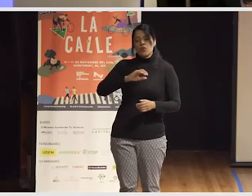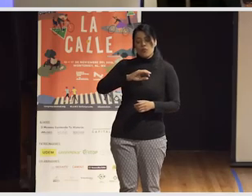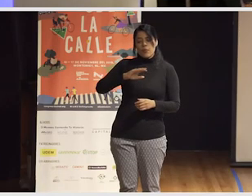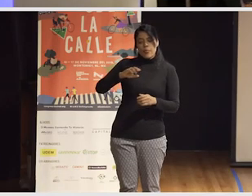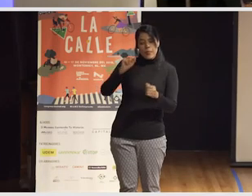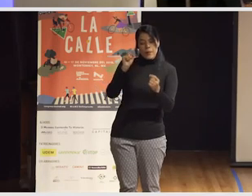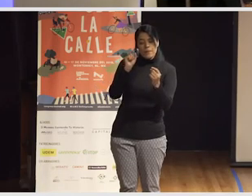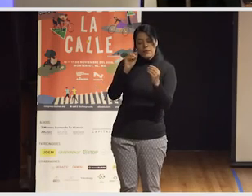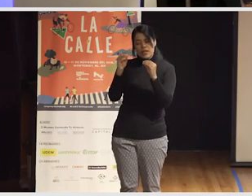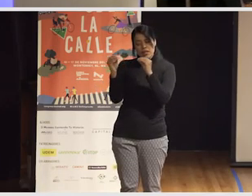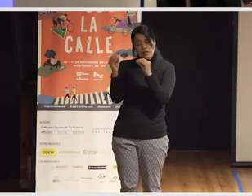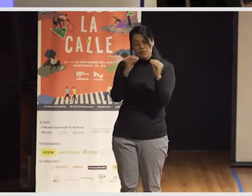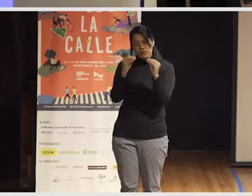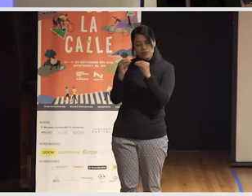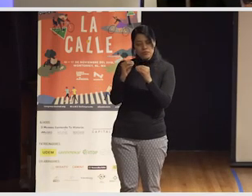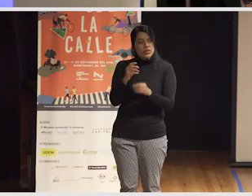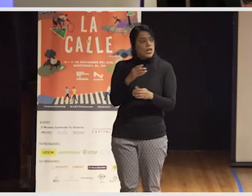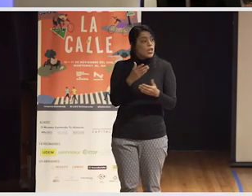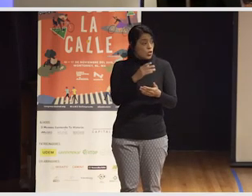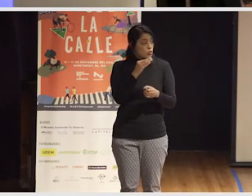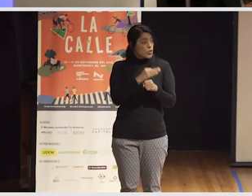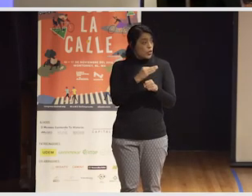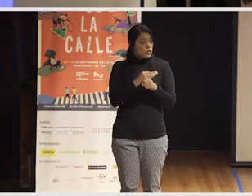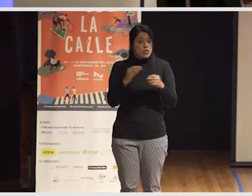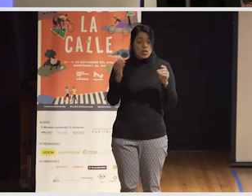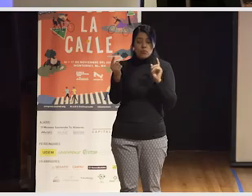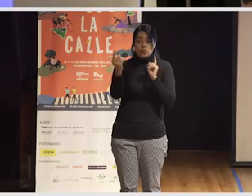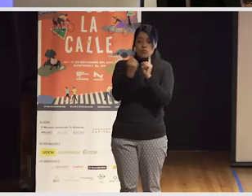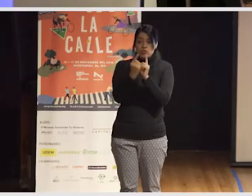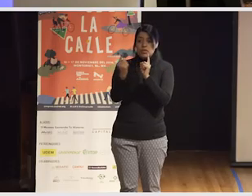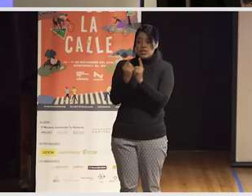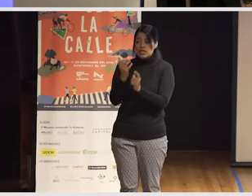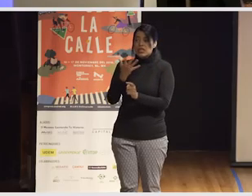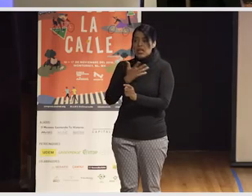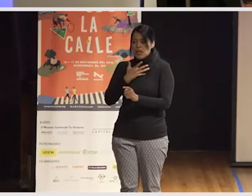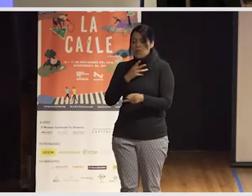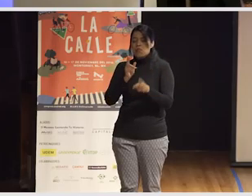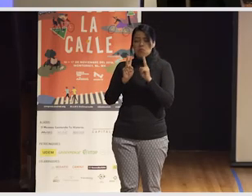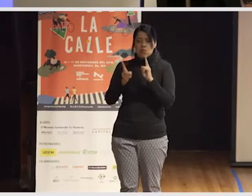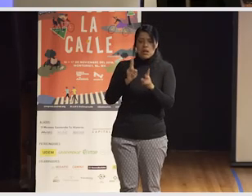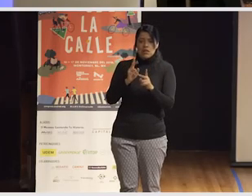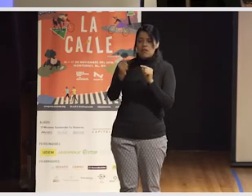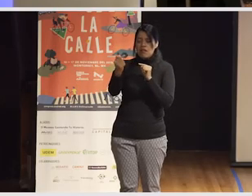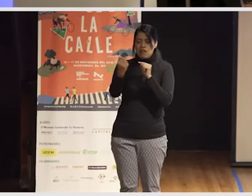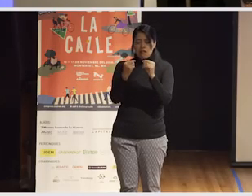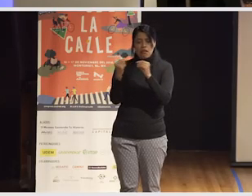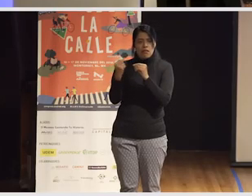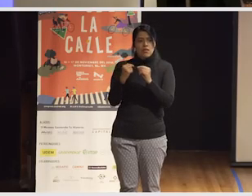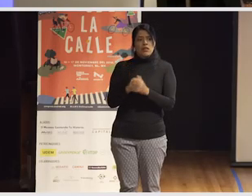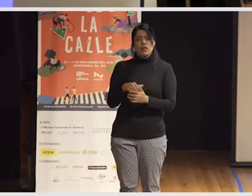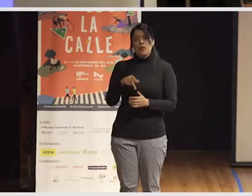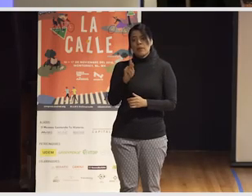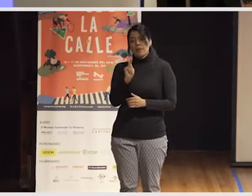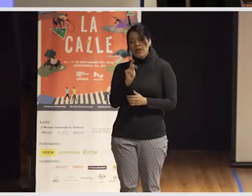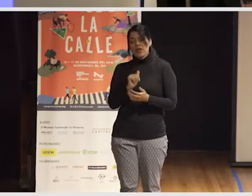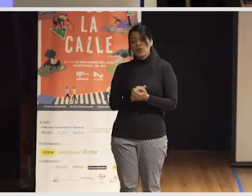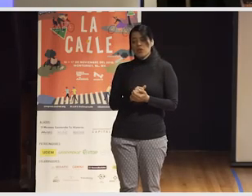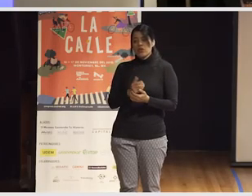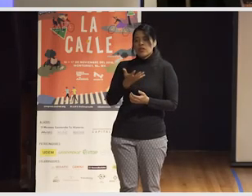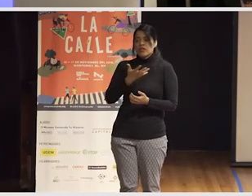yo creo que los que están aquí presentes tenemos esos diálogos y tenemos esa interacción pero si siempre tenemos que tener